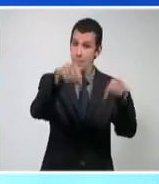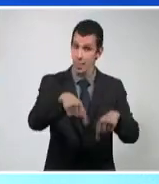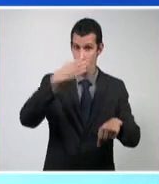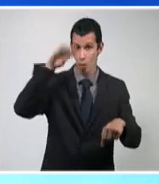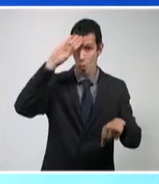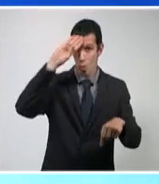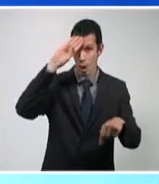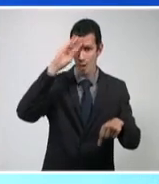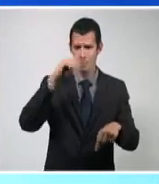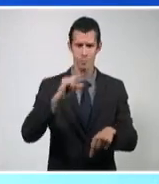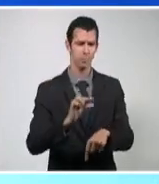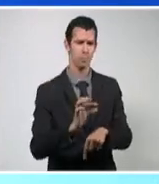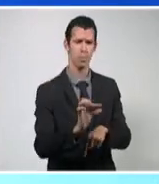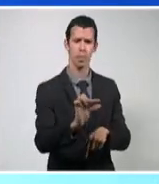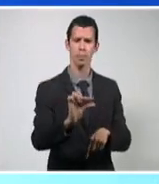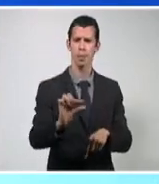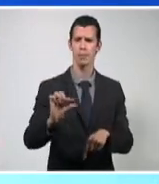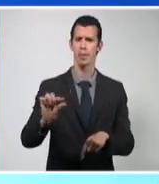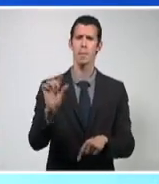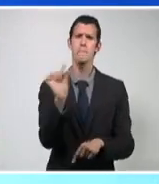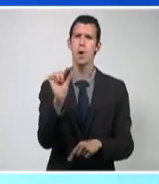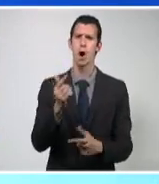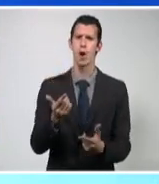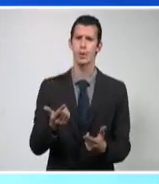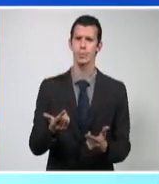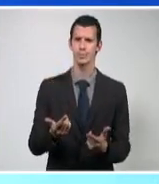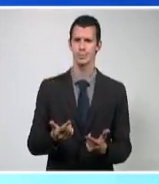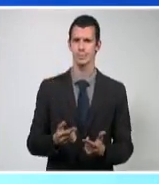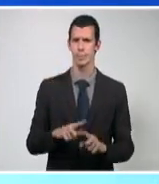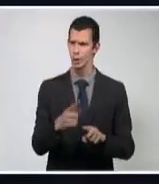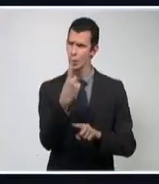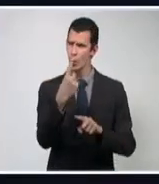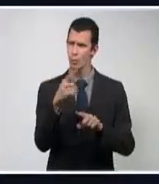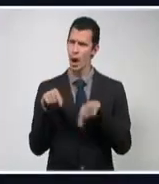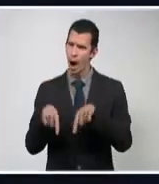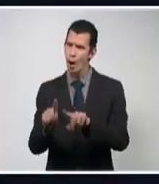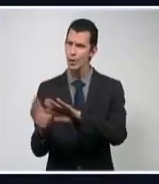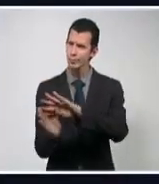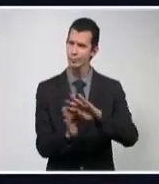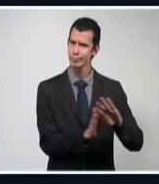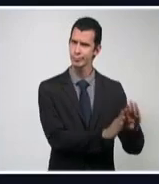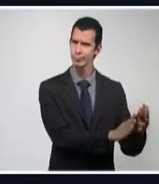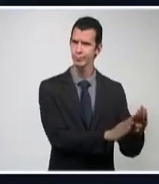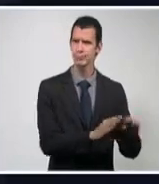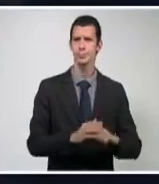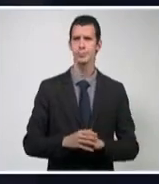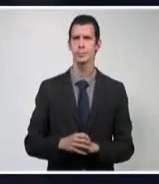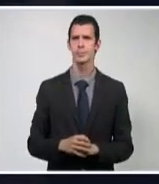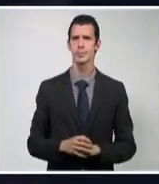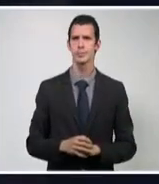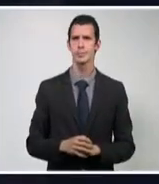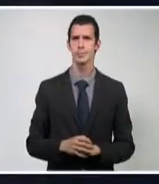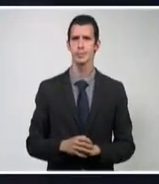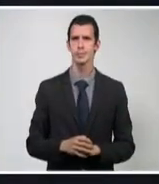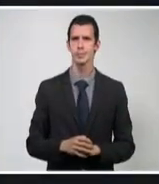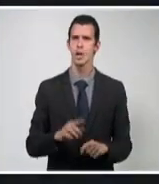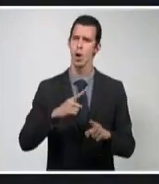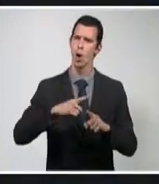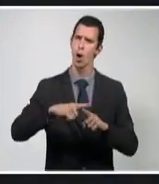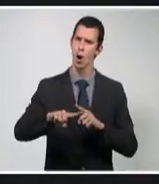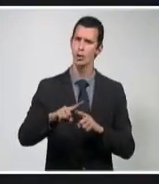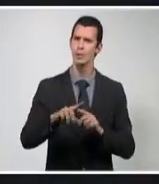desde el exterior. ¿Quieren ver otro caso? Sí, voy con otro. Mencioné a Diario de Cuba. Diario de Cuba estaba también presente